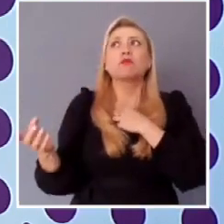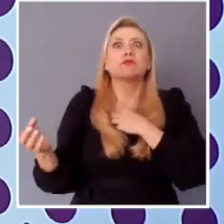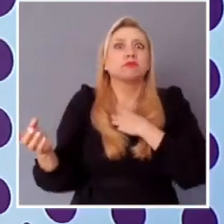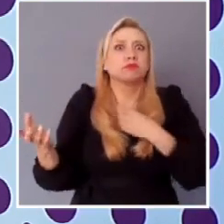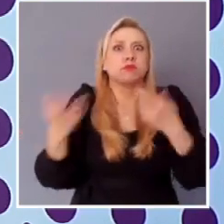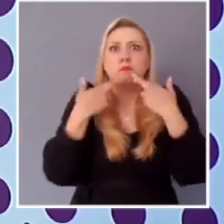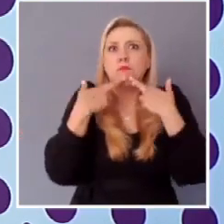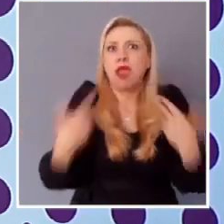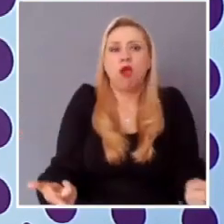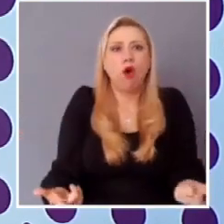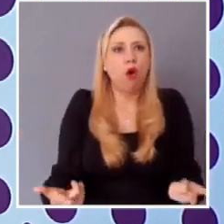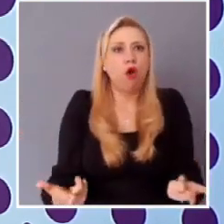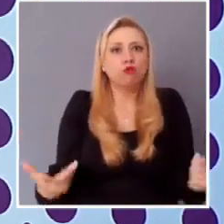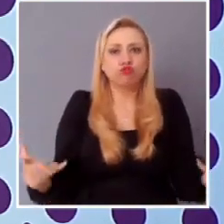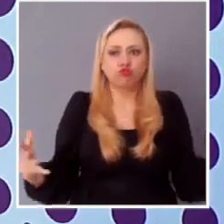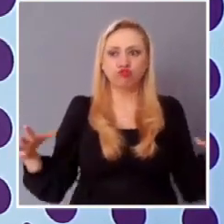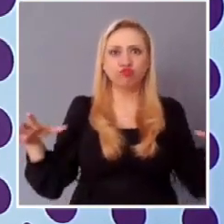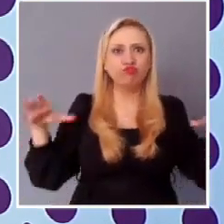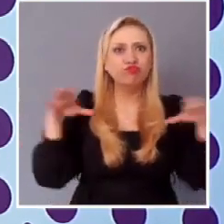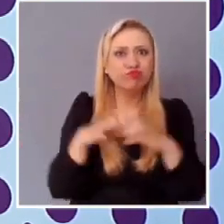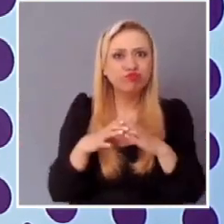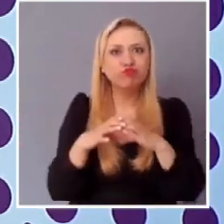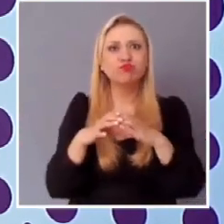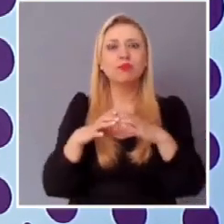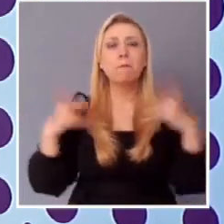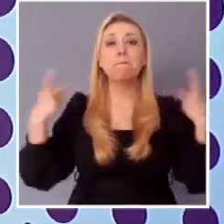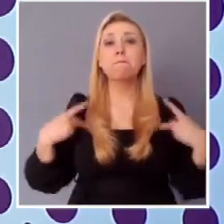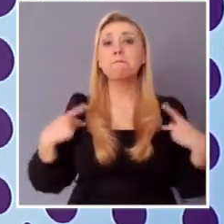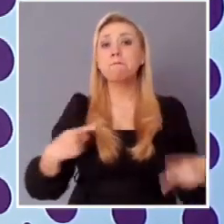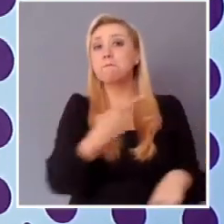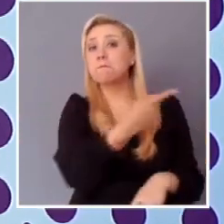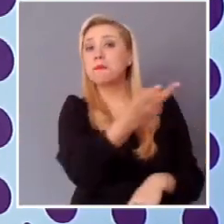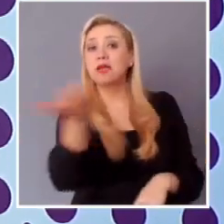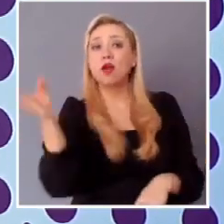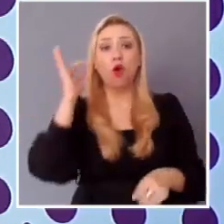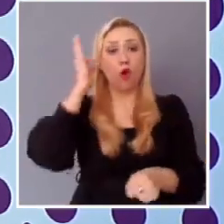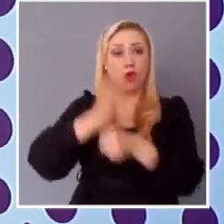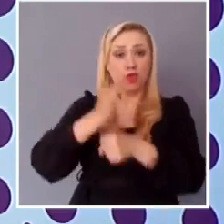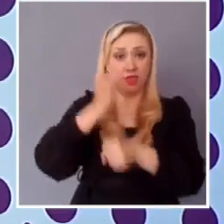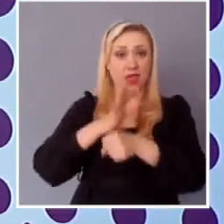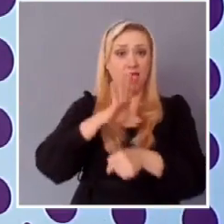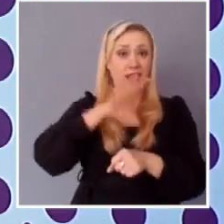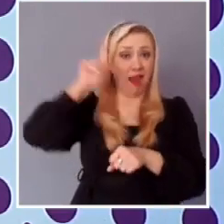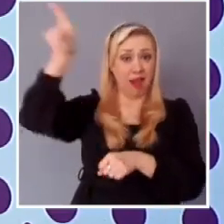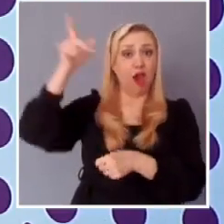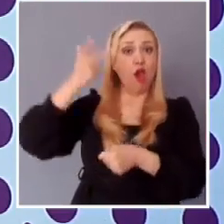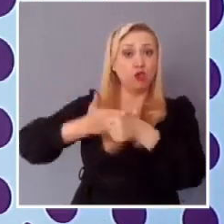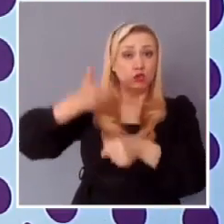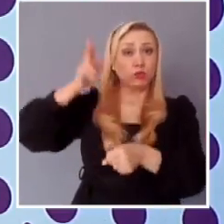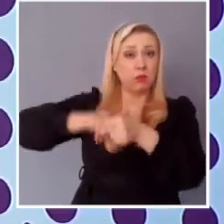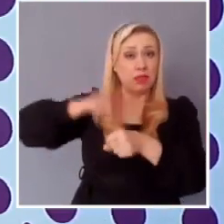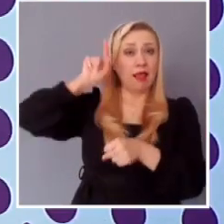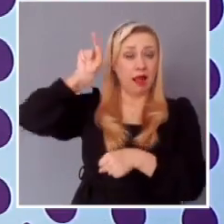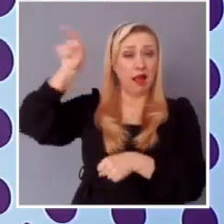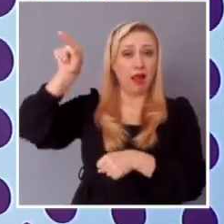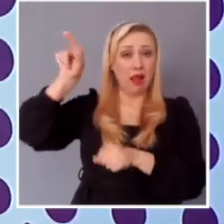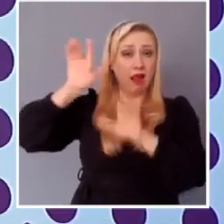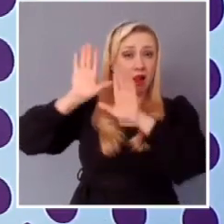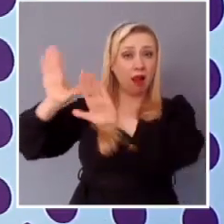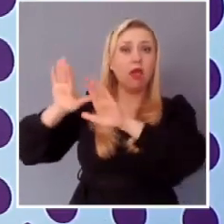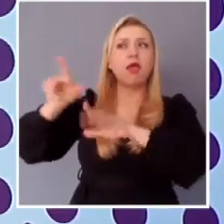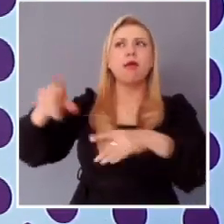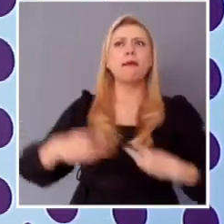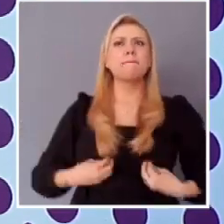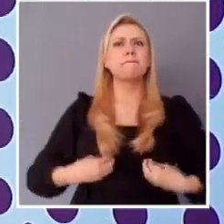de salud mental comunitaria, que las personas que el día de hoy están institucionalizadas pasen por procesos para que vivan